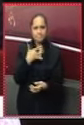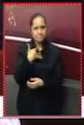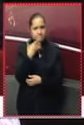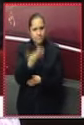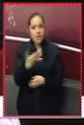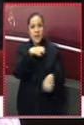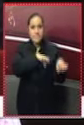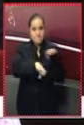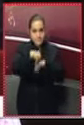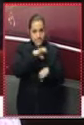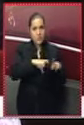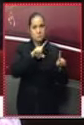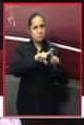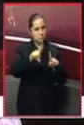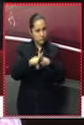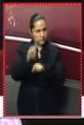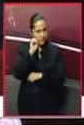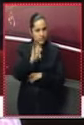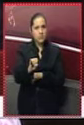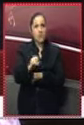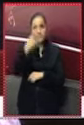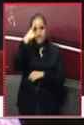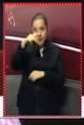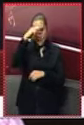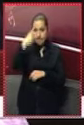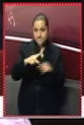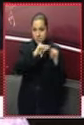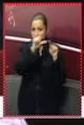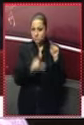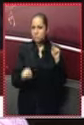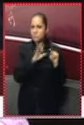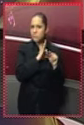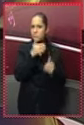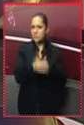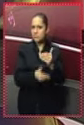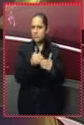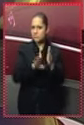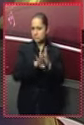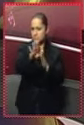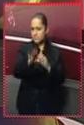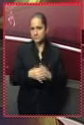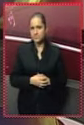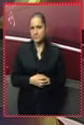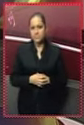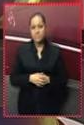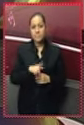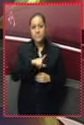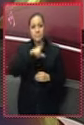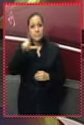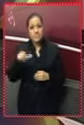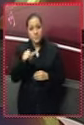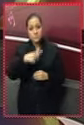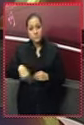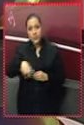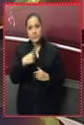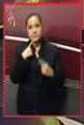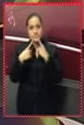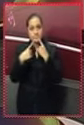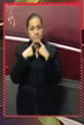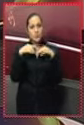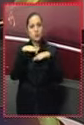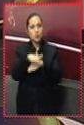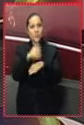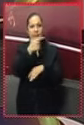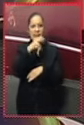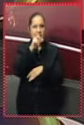Una propuesta que apunta al desarrollo de México. Bueno, posteriormente se dio paso a la discusión en lo